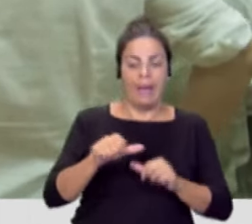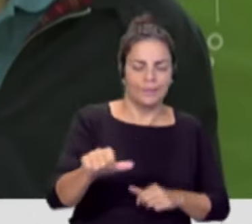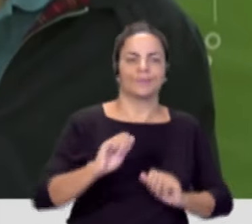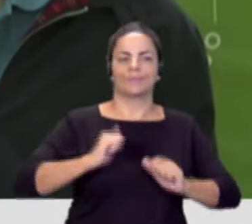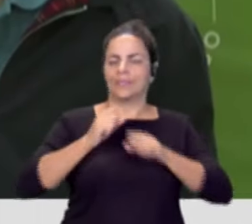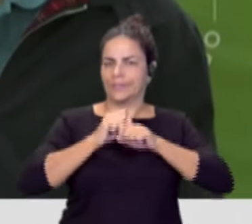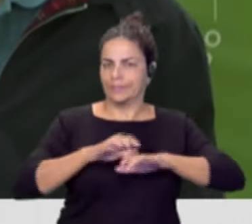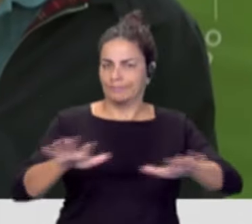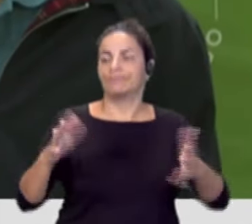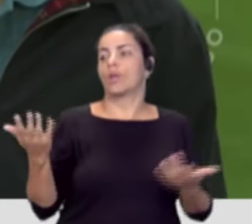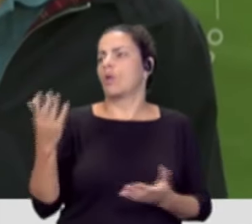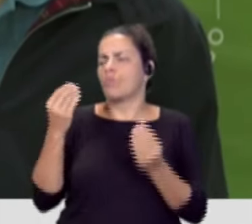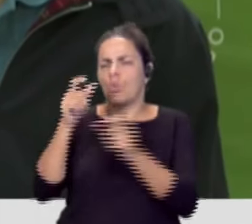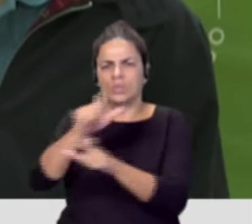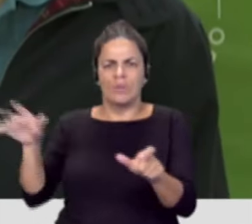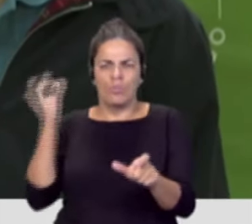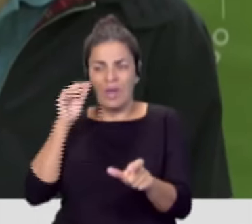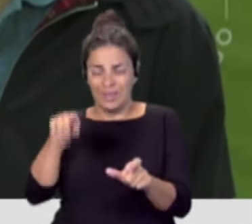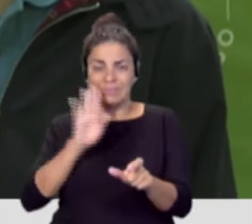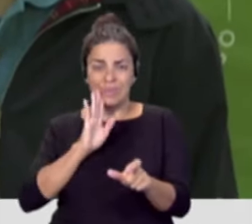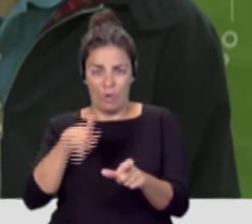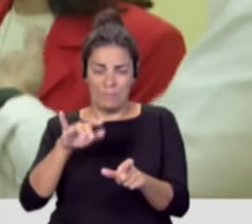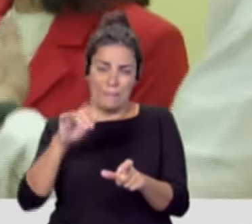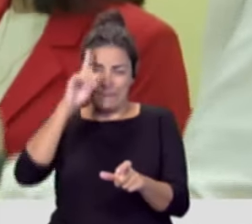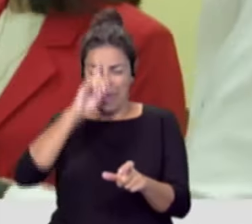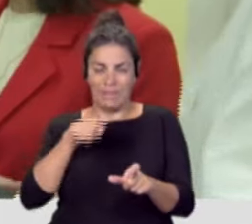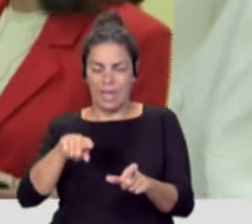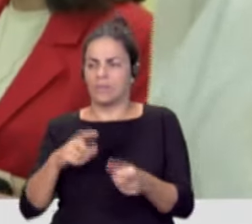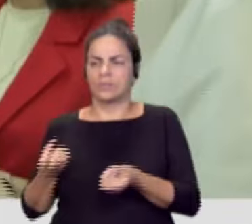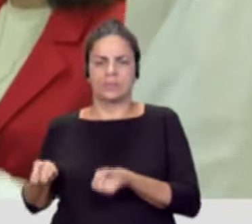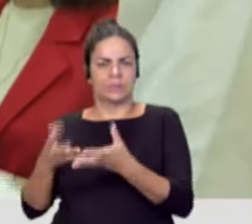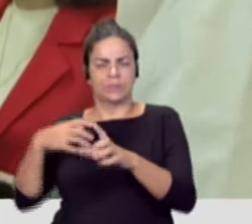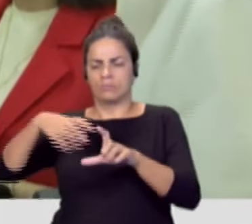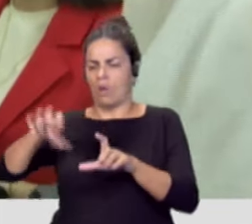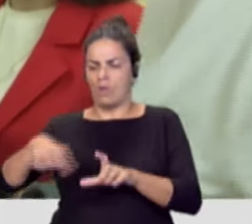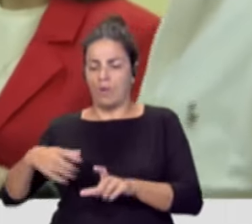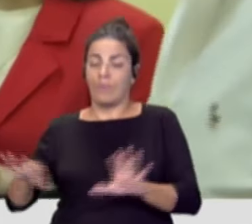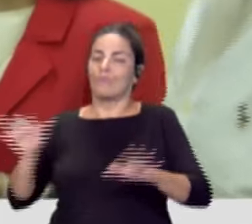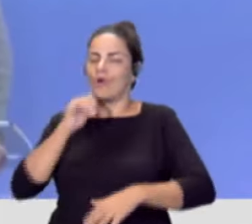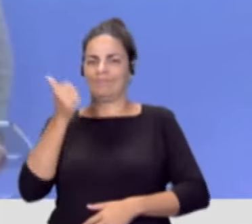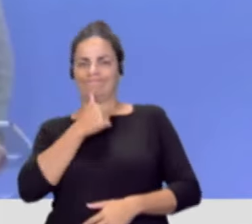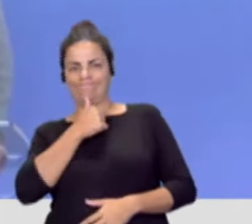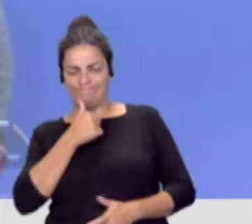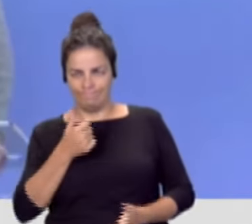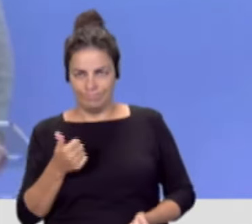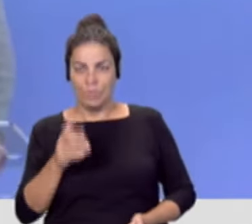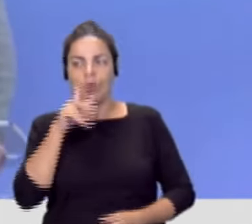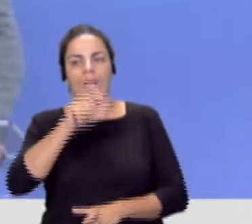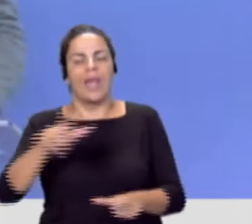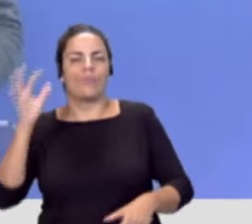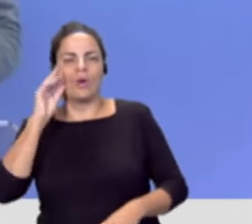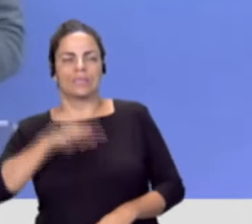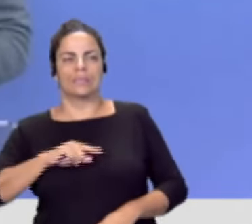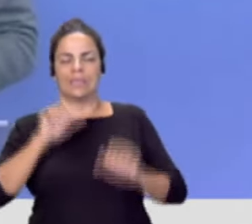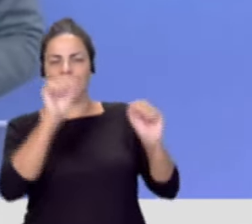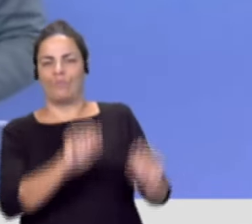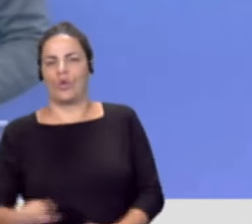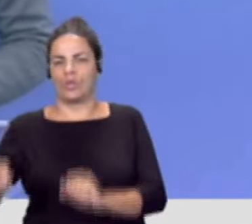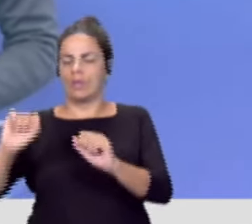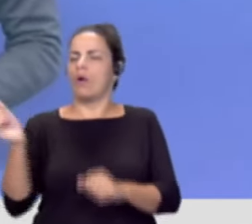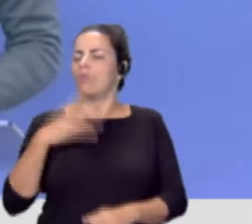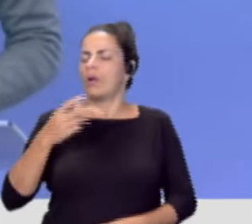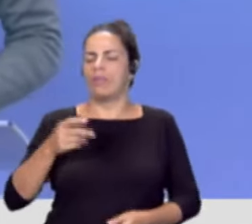a través de estos canales, ¿entiendes? Del anonimato, porque las mujeres se sienten más protegidas a la hora de hablar o más libres a la hora de hablar de estos